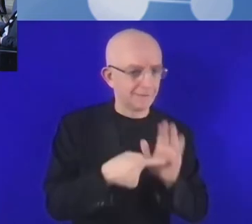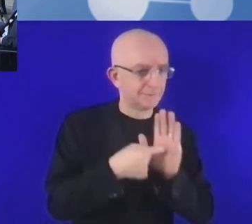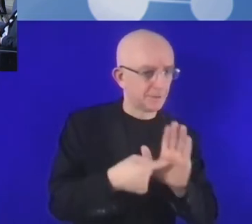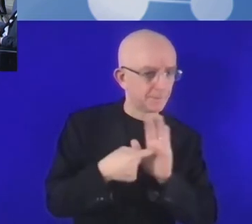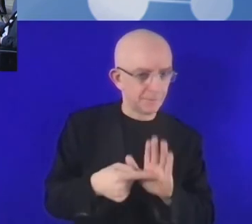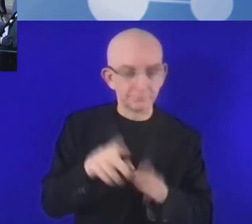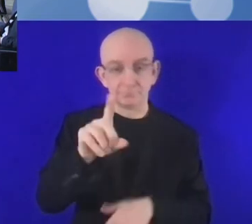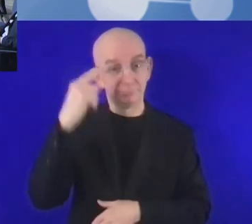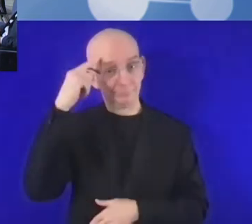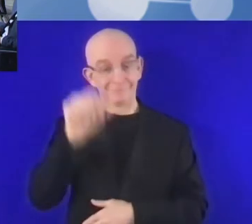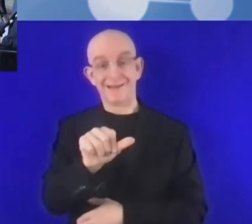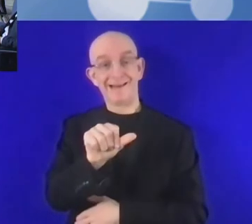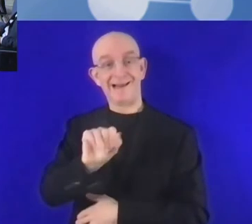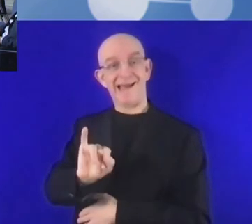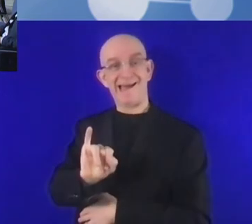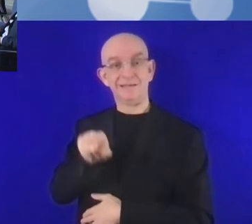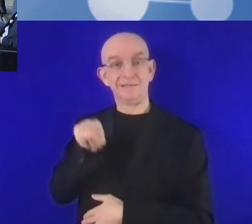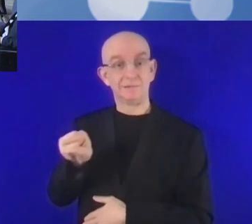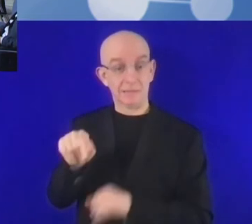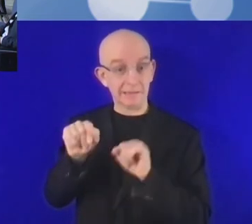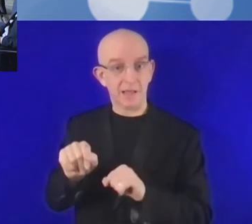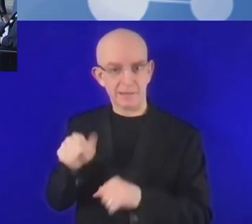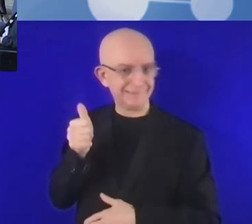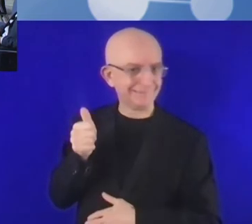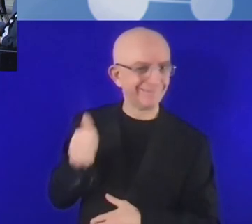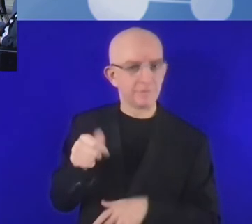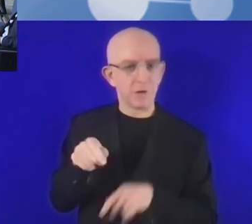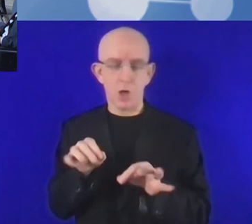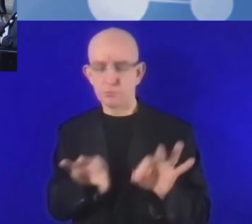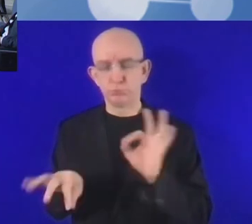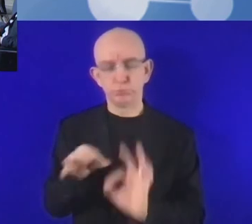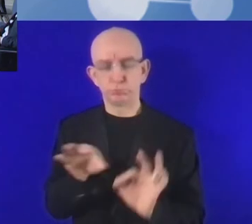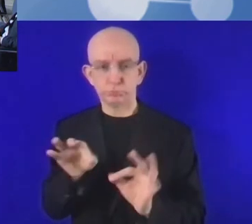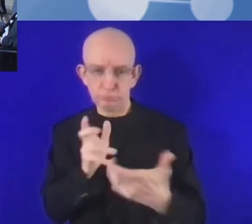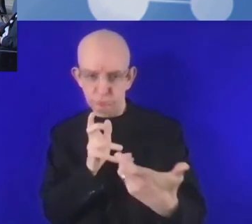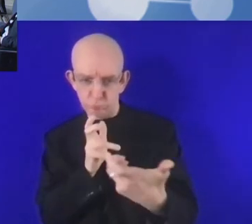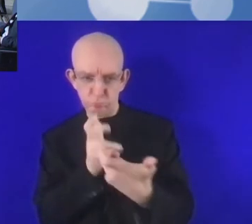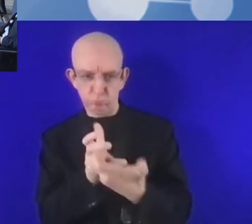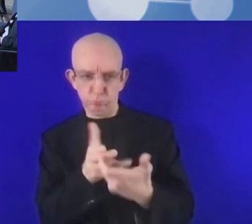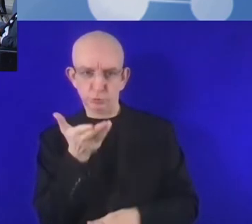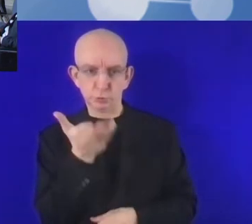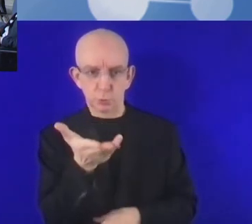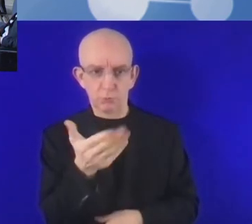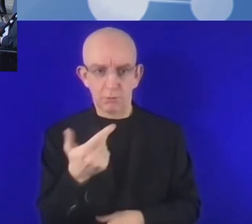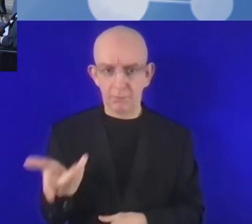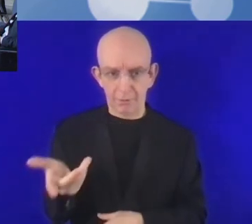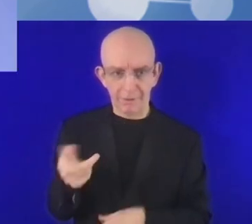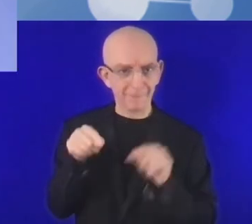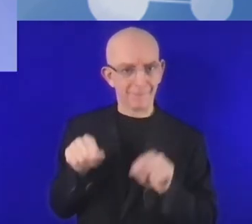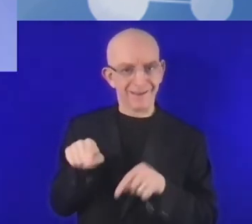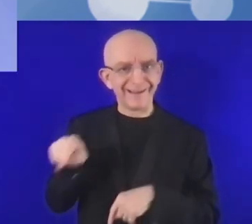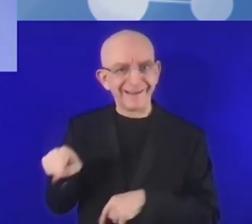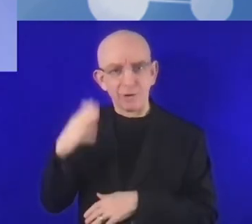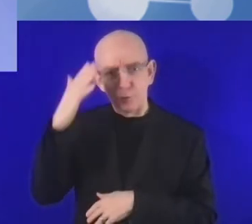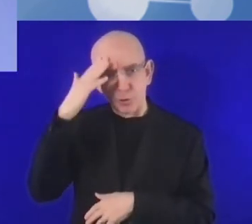La inteligencia artificial quizás en el futuro será capaz de componer música personalizada para nosotros.